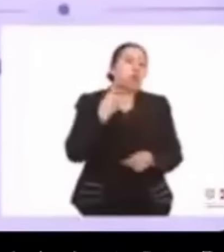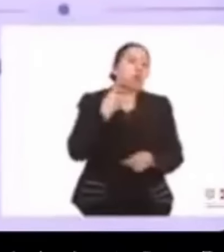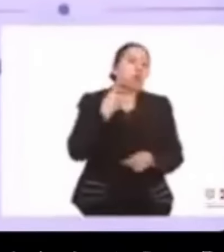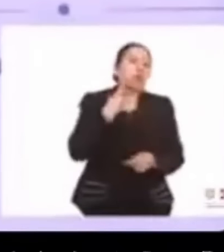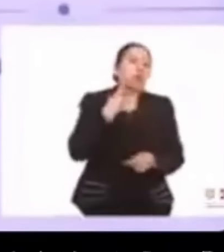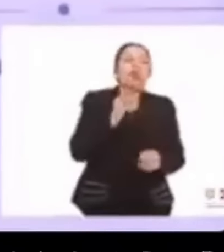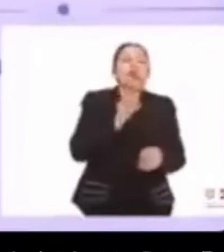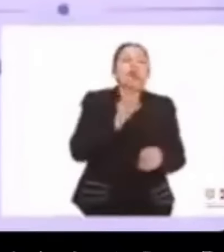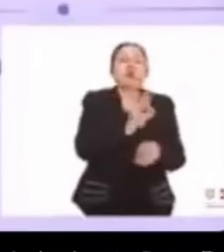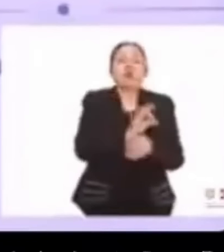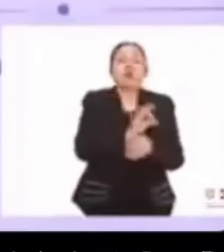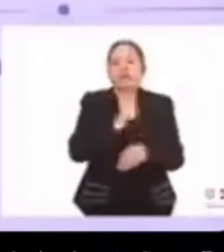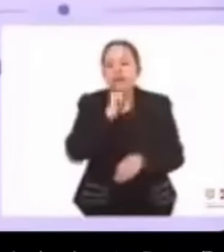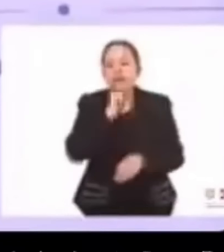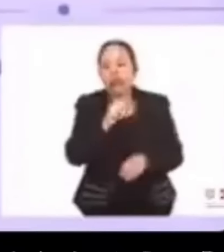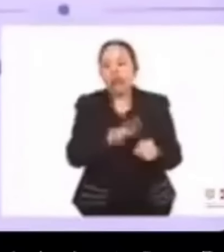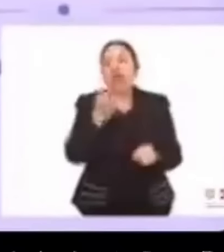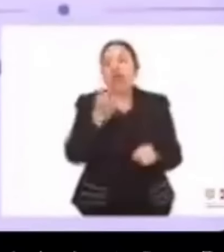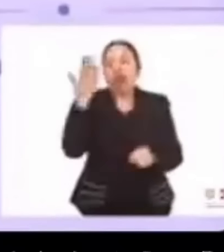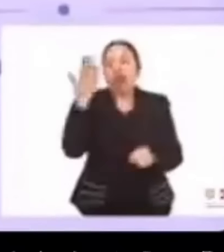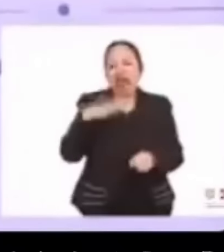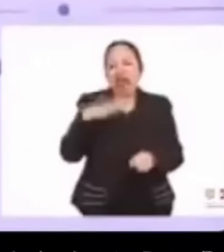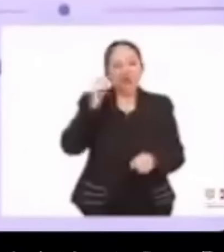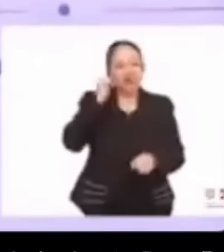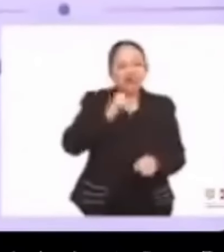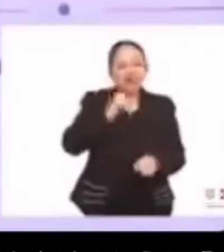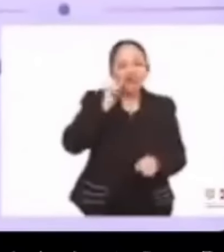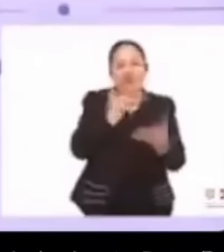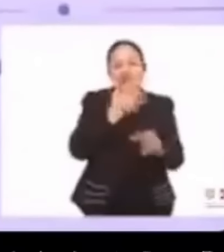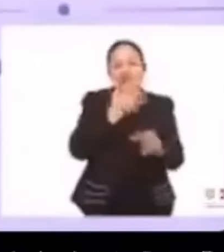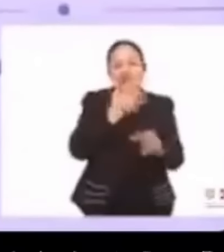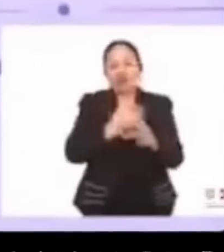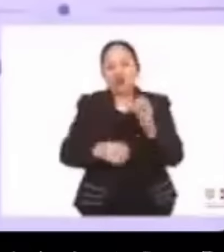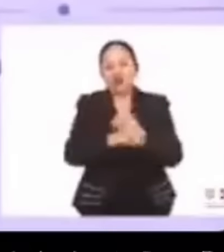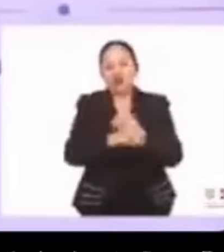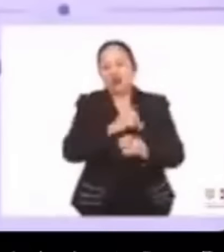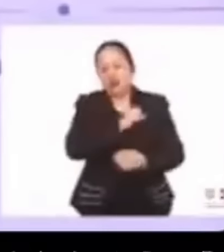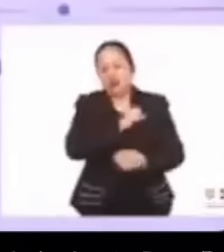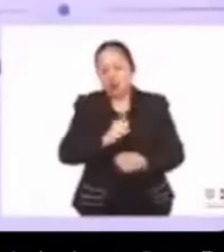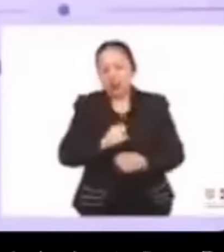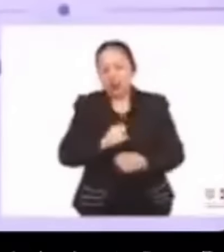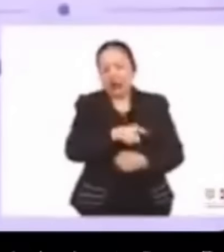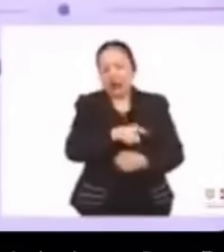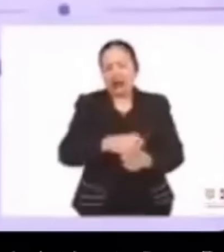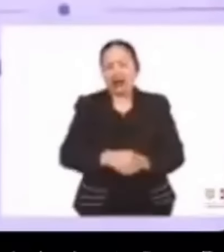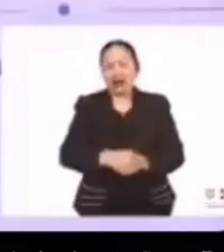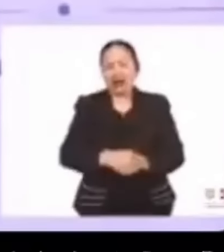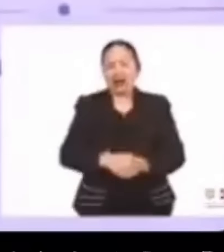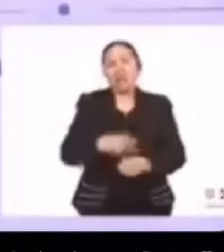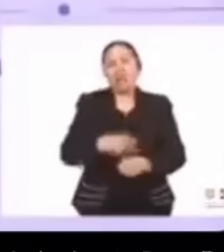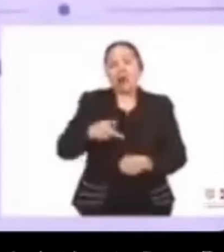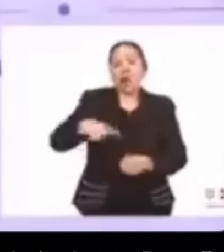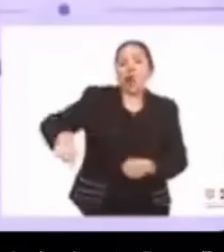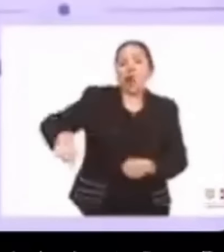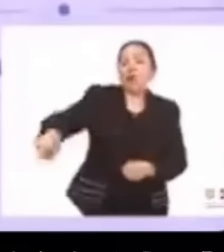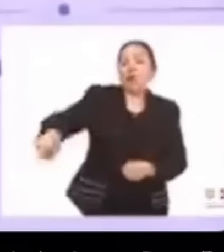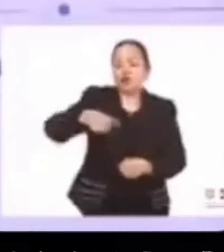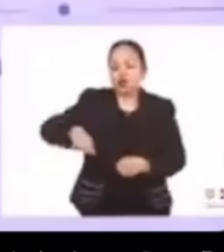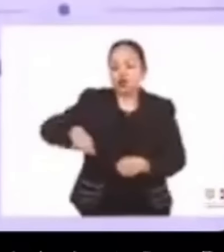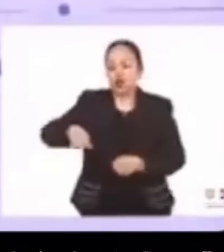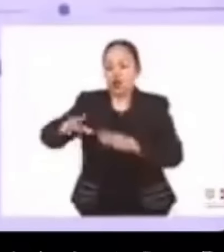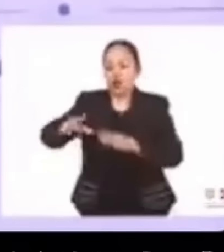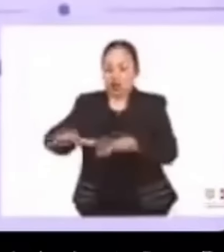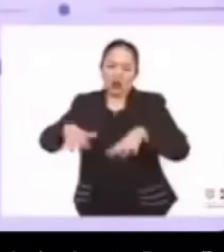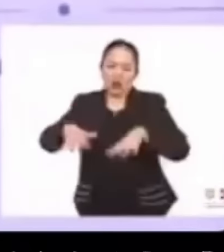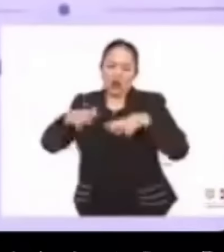para delinquir. Por eso me honra mucho el respaldo de la mayoría del Congreso